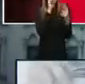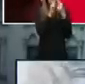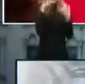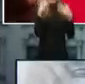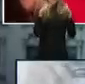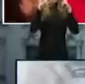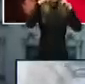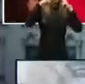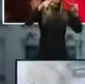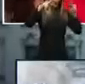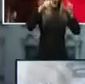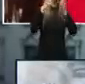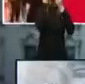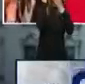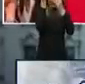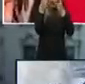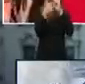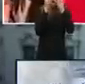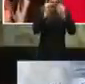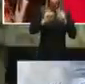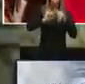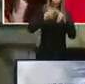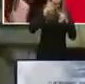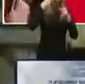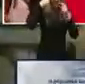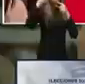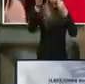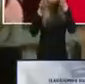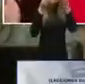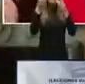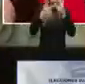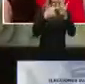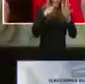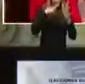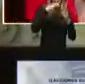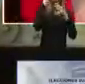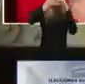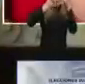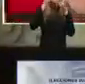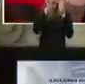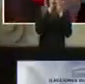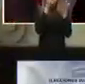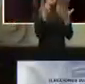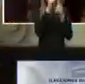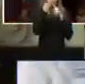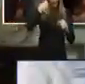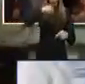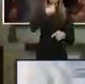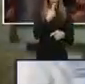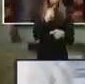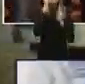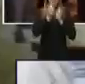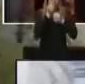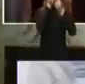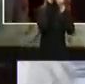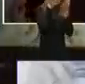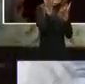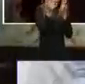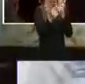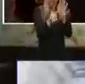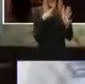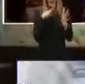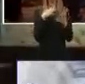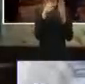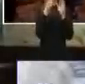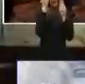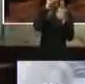empezó a divulgar a través de los despachos internacionales de prensa y que nosotros mismos trasladamos a la Unión Americana a través del canal